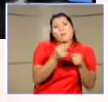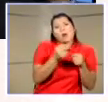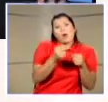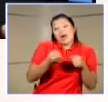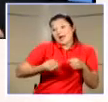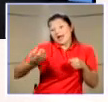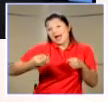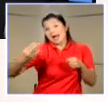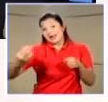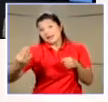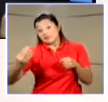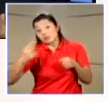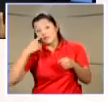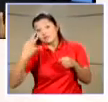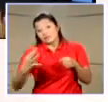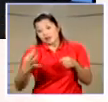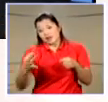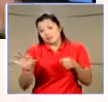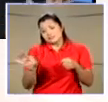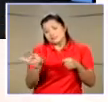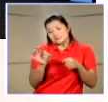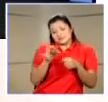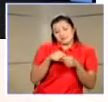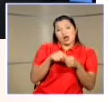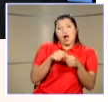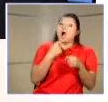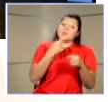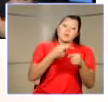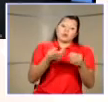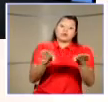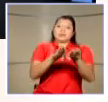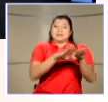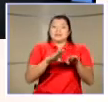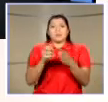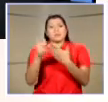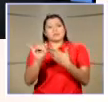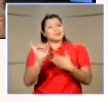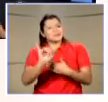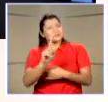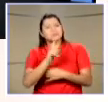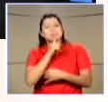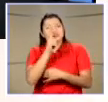que apocalípticamente van a cerrar un montón de programas, lo cual no es cierto,